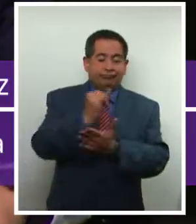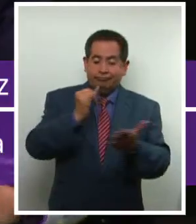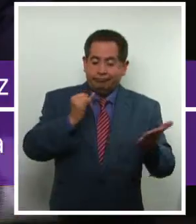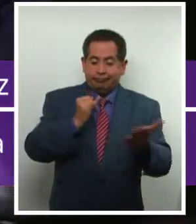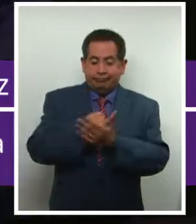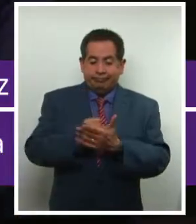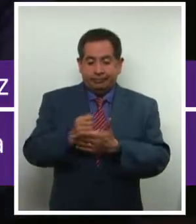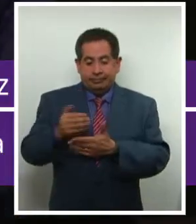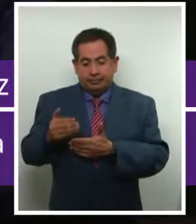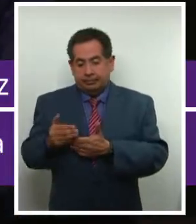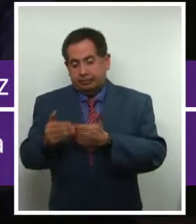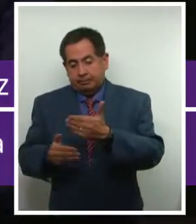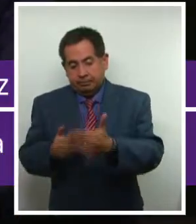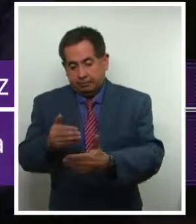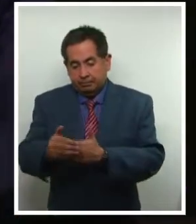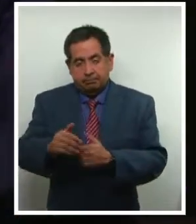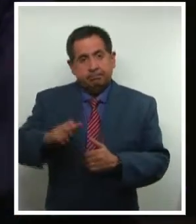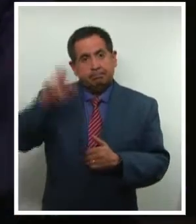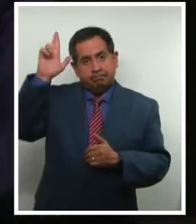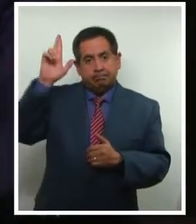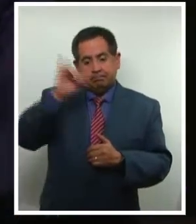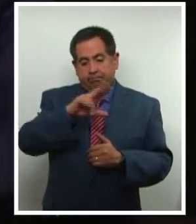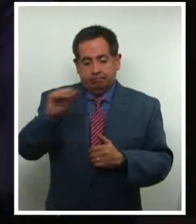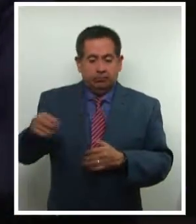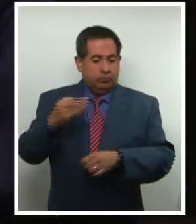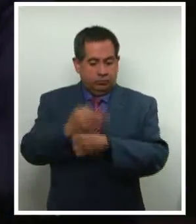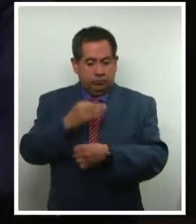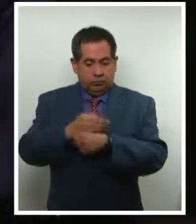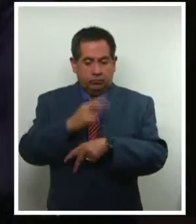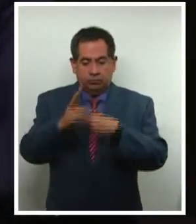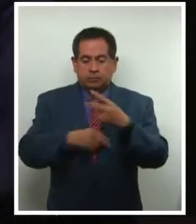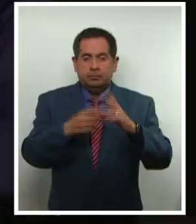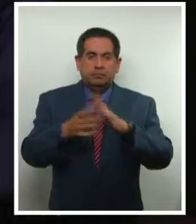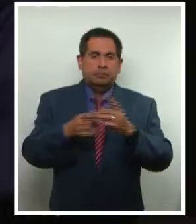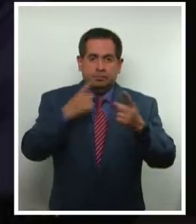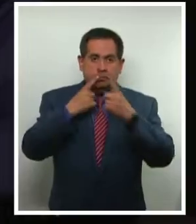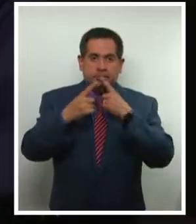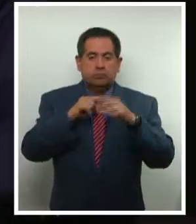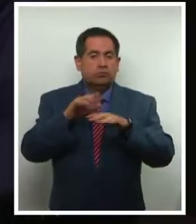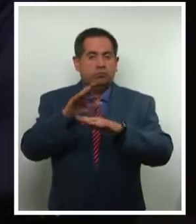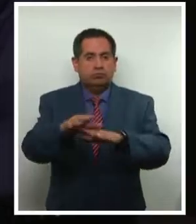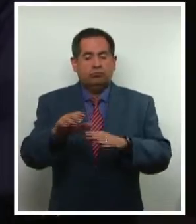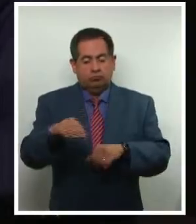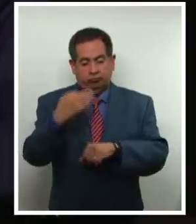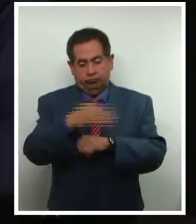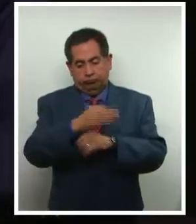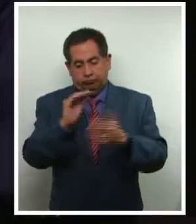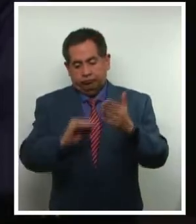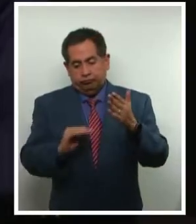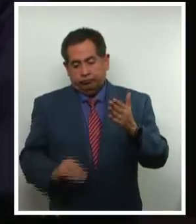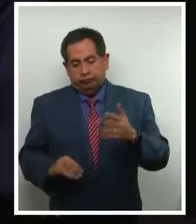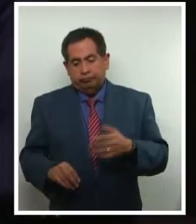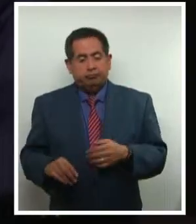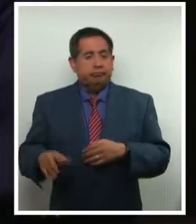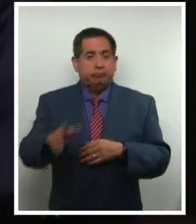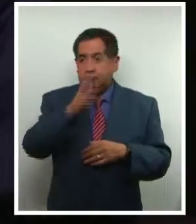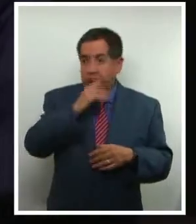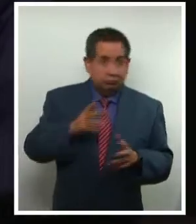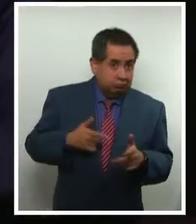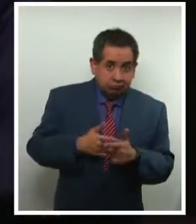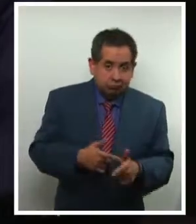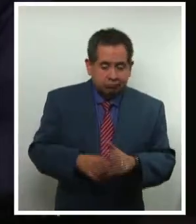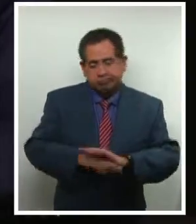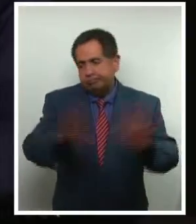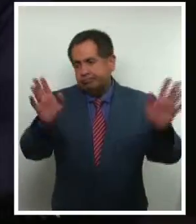de procedimiento y desahogo en la discusión, y mientras no nos permitan trabajar,